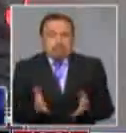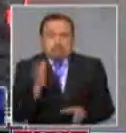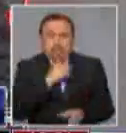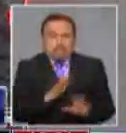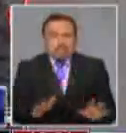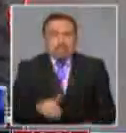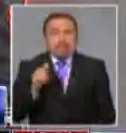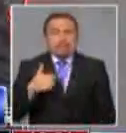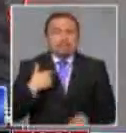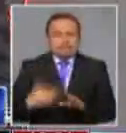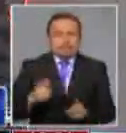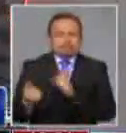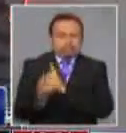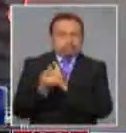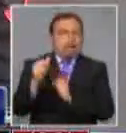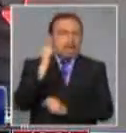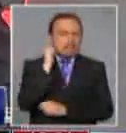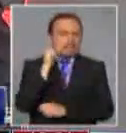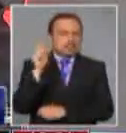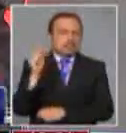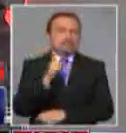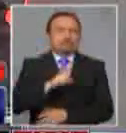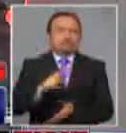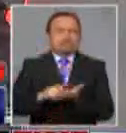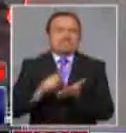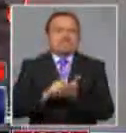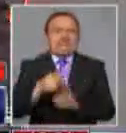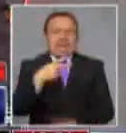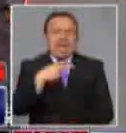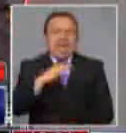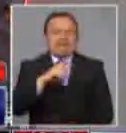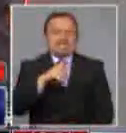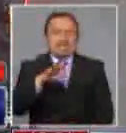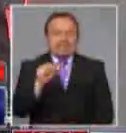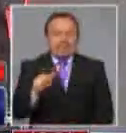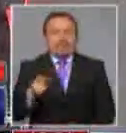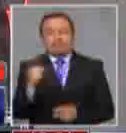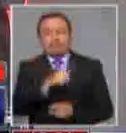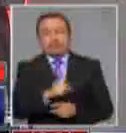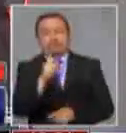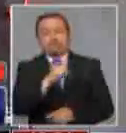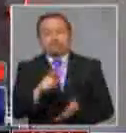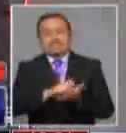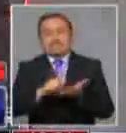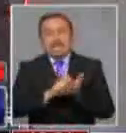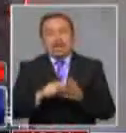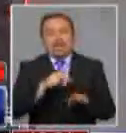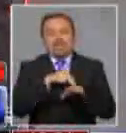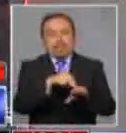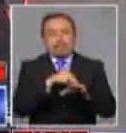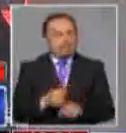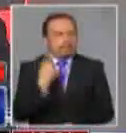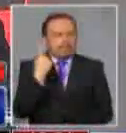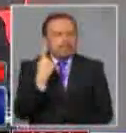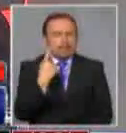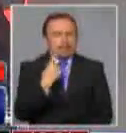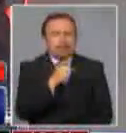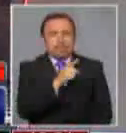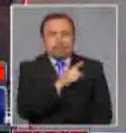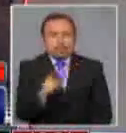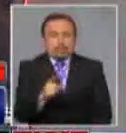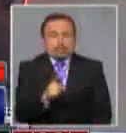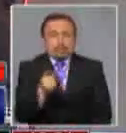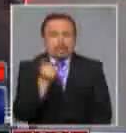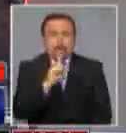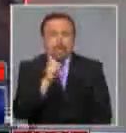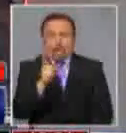un par de días con ayer con el subsecretario de Hacienda y el subsecretario de transporte lo primero ustedes no son parte de